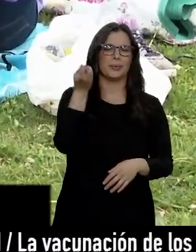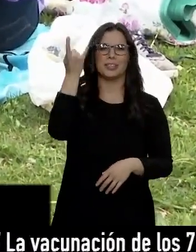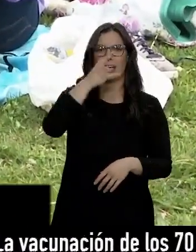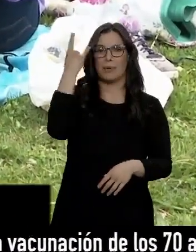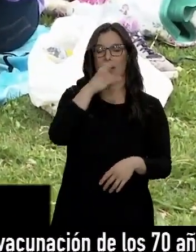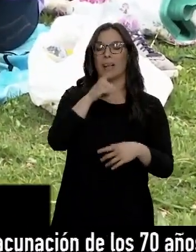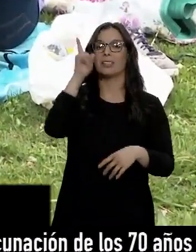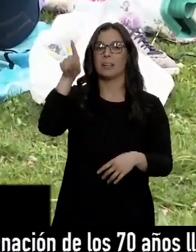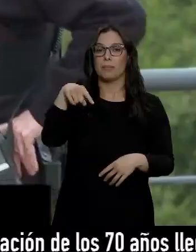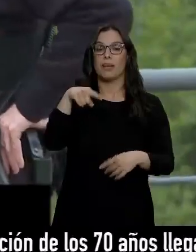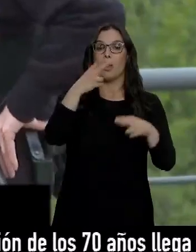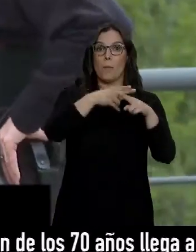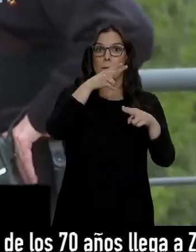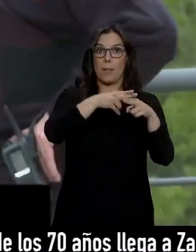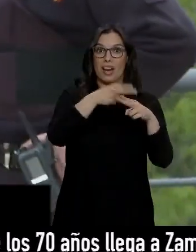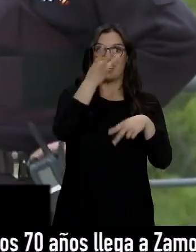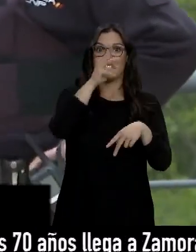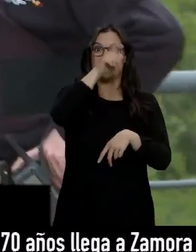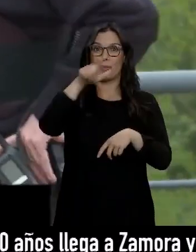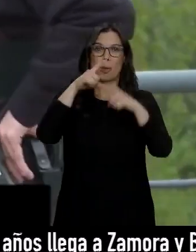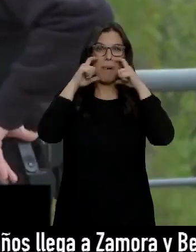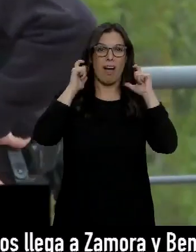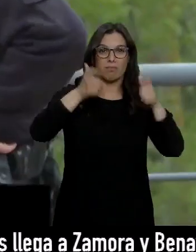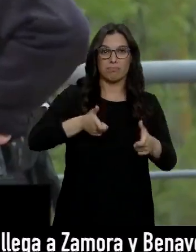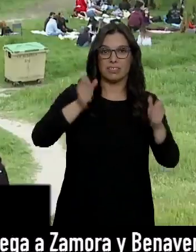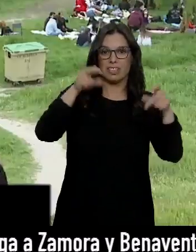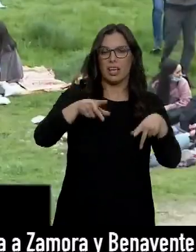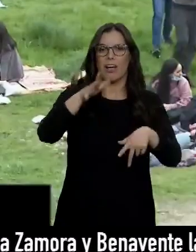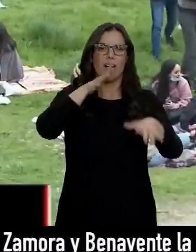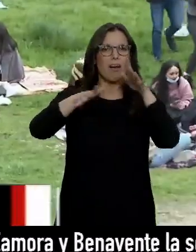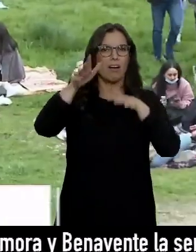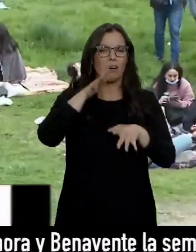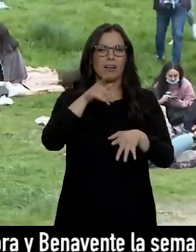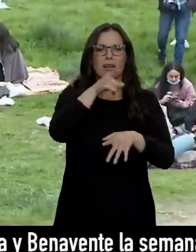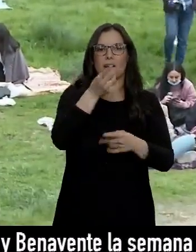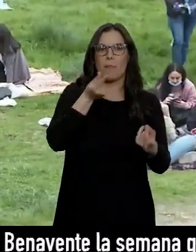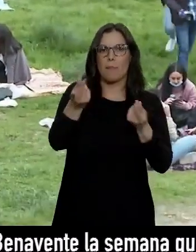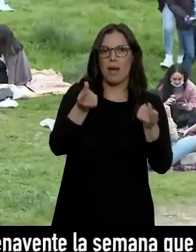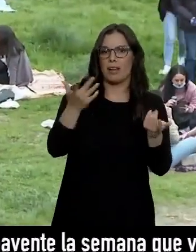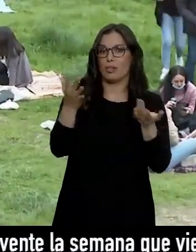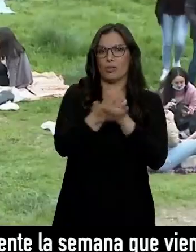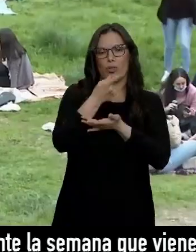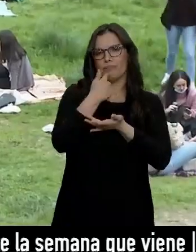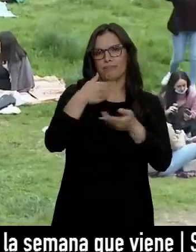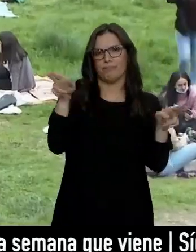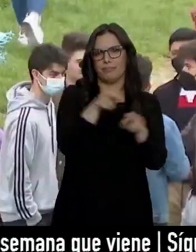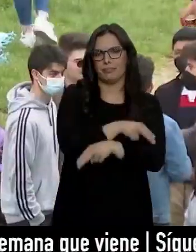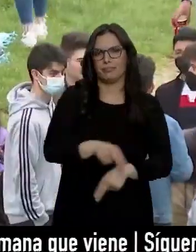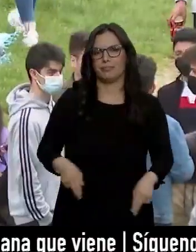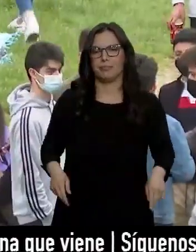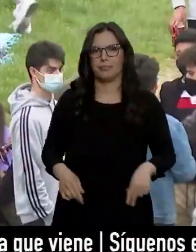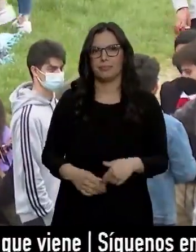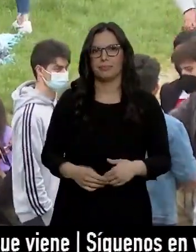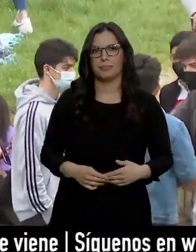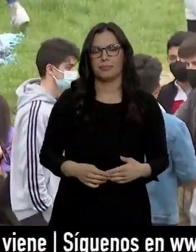se desalojó un bar con 30 personas sin mascarilla, consumiendo en barra y con bailes en la pista.